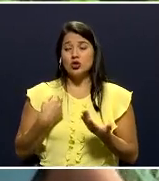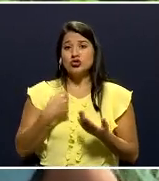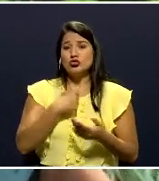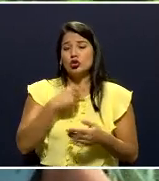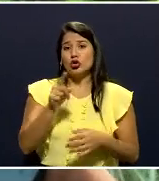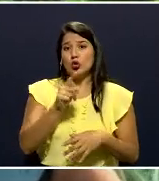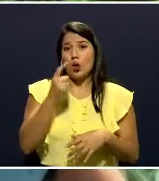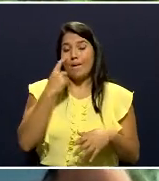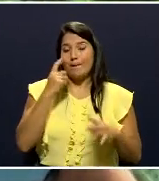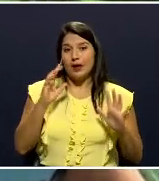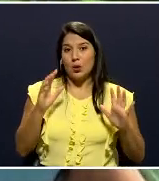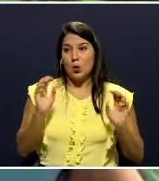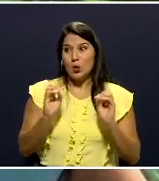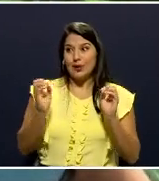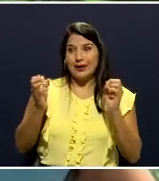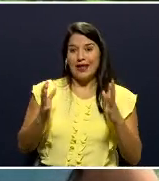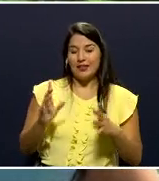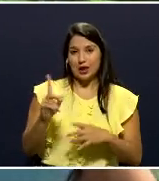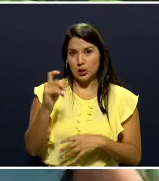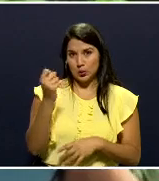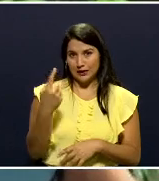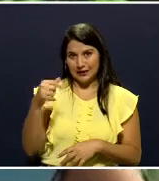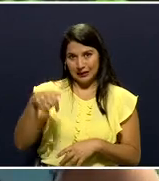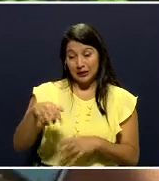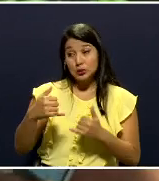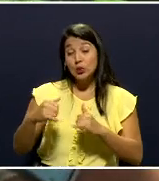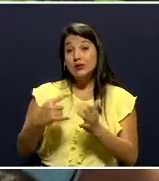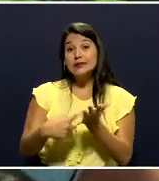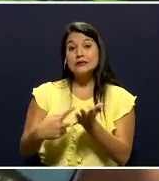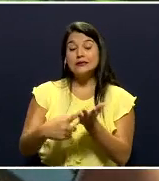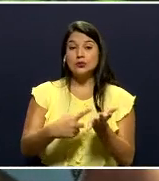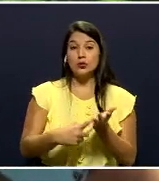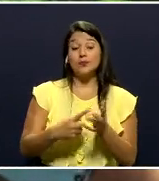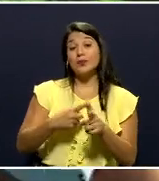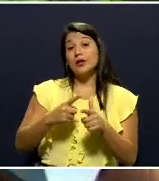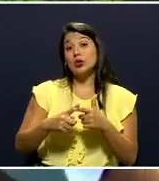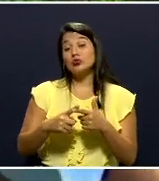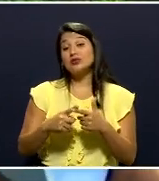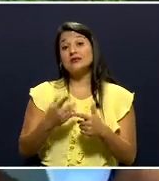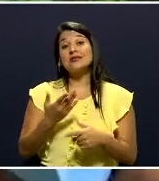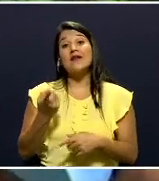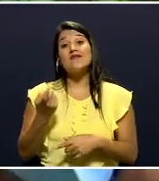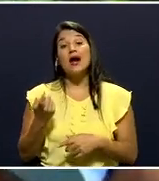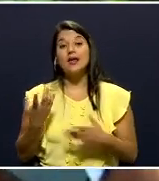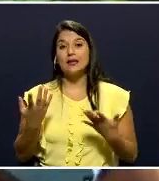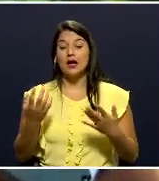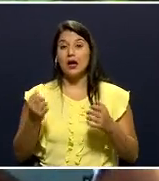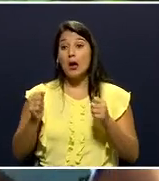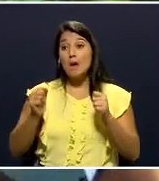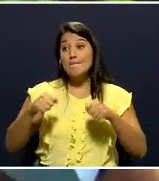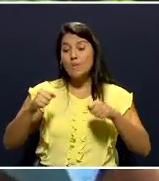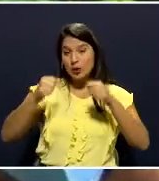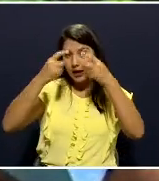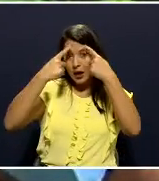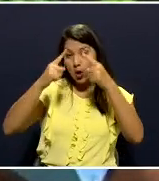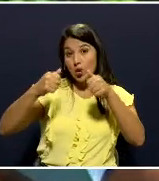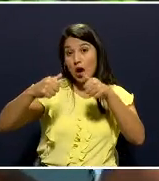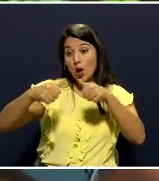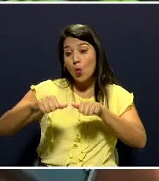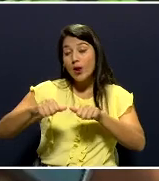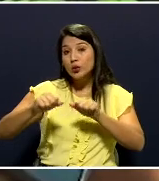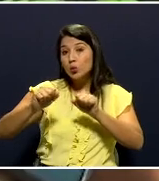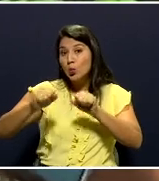saliéndose de ese aspecto y lo que queda pues simplemente es apuntar el lápiz en ver el